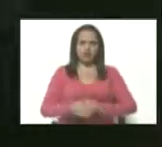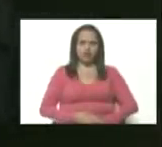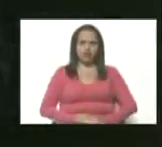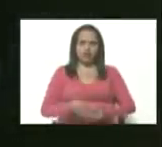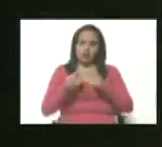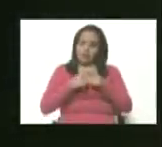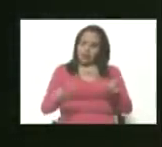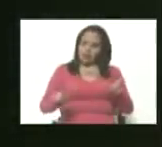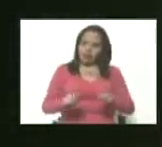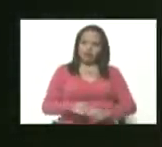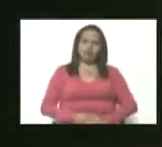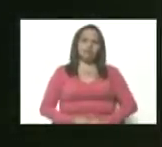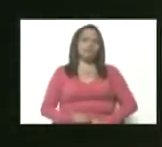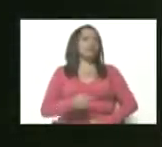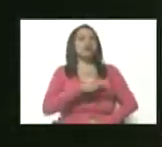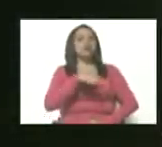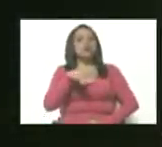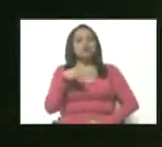embargo, nosotros